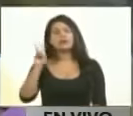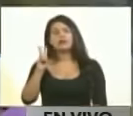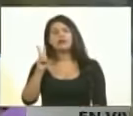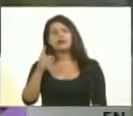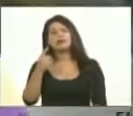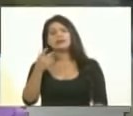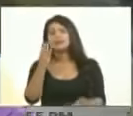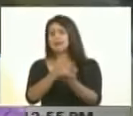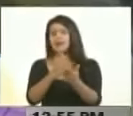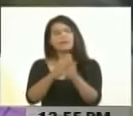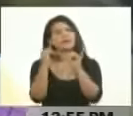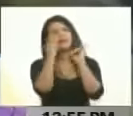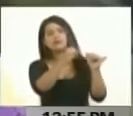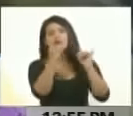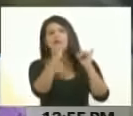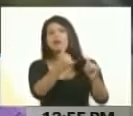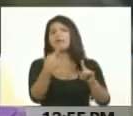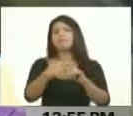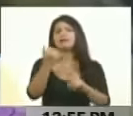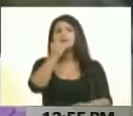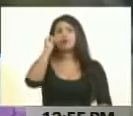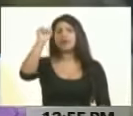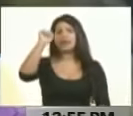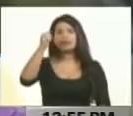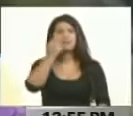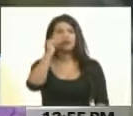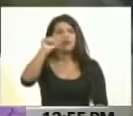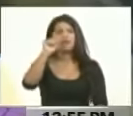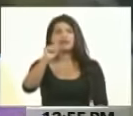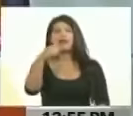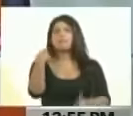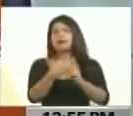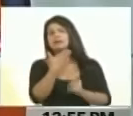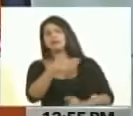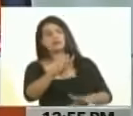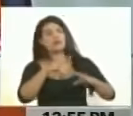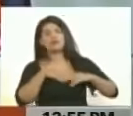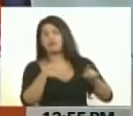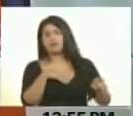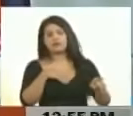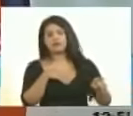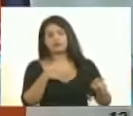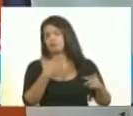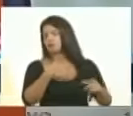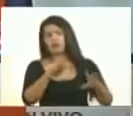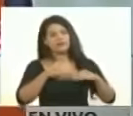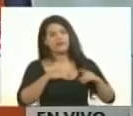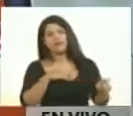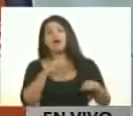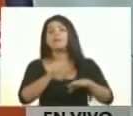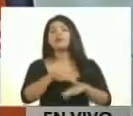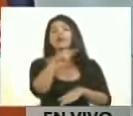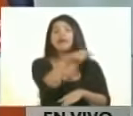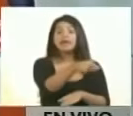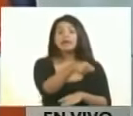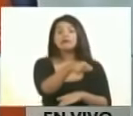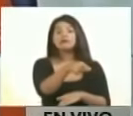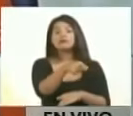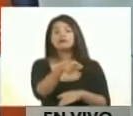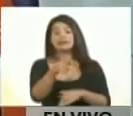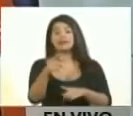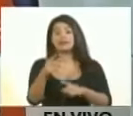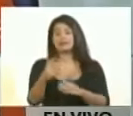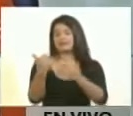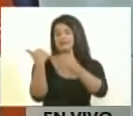ha protestado y ha rechazado estas pretensiones por usurpar las funciones del Mercosur y por